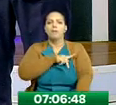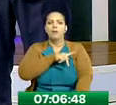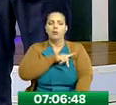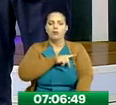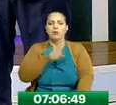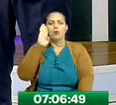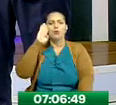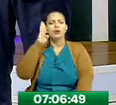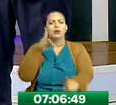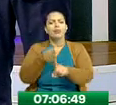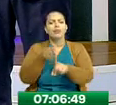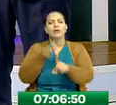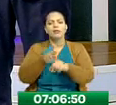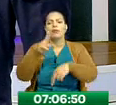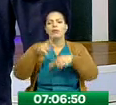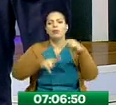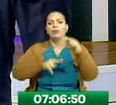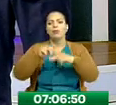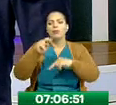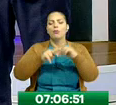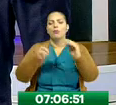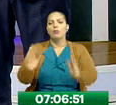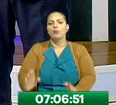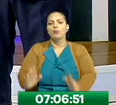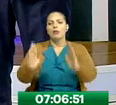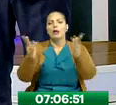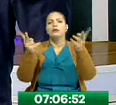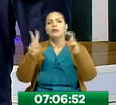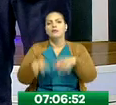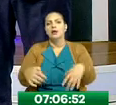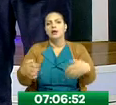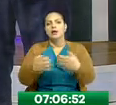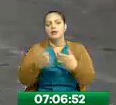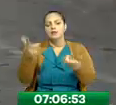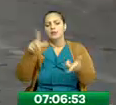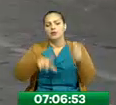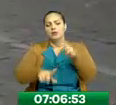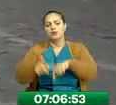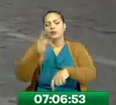la edificación y equipamiento de laboratorios.